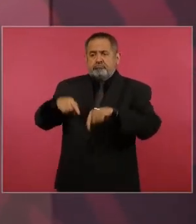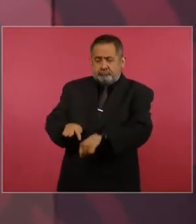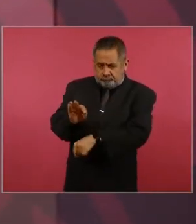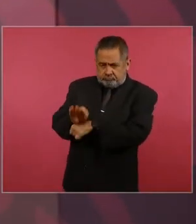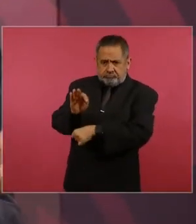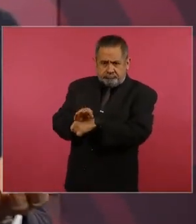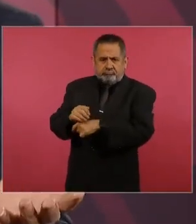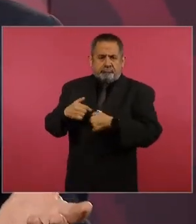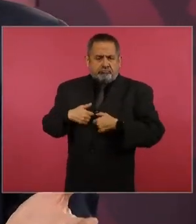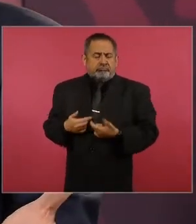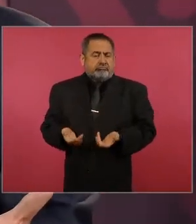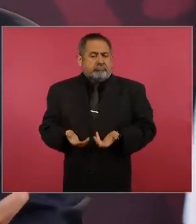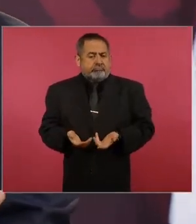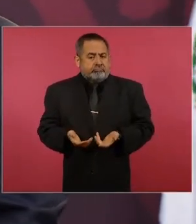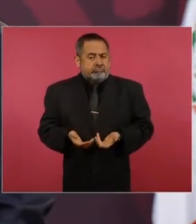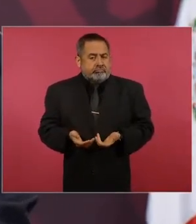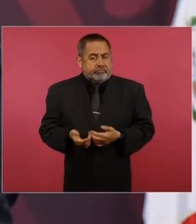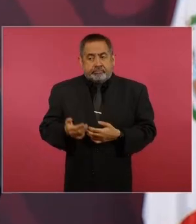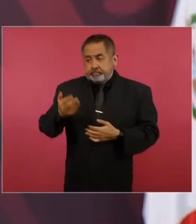hasta se niega,